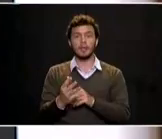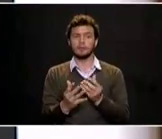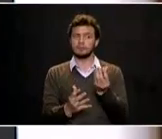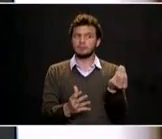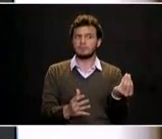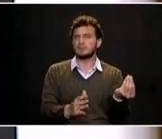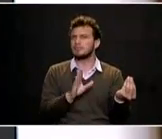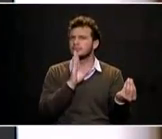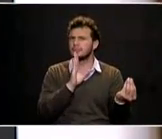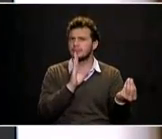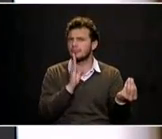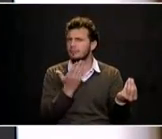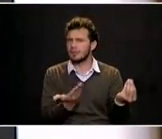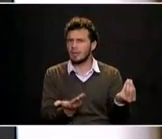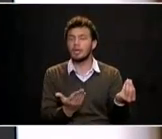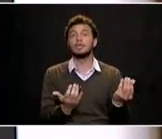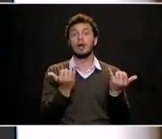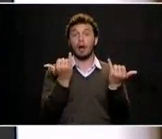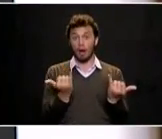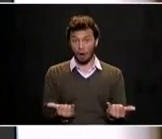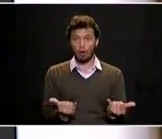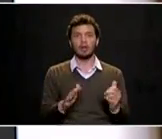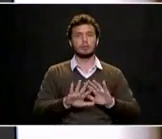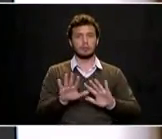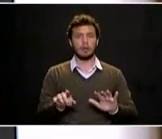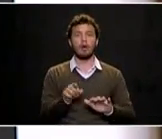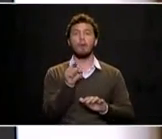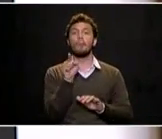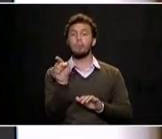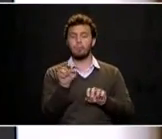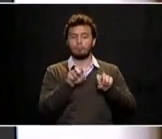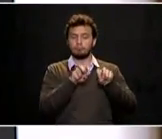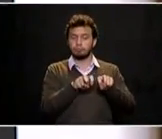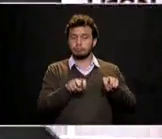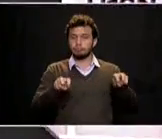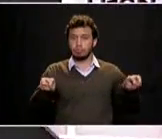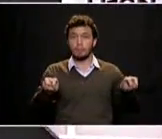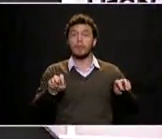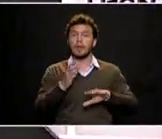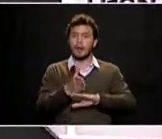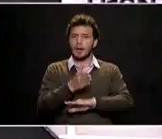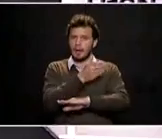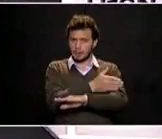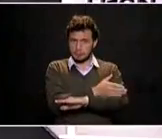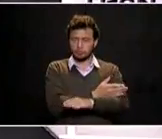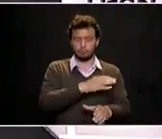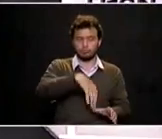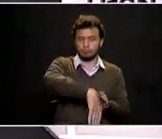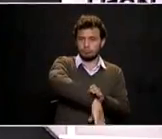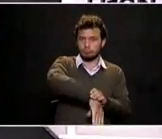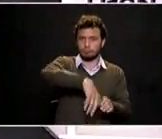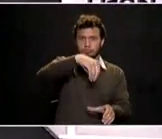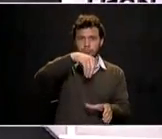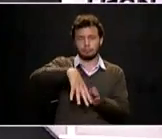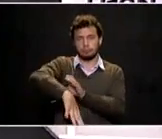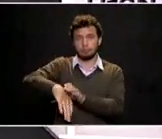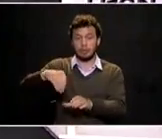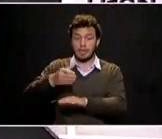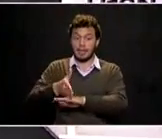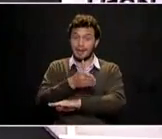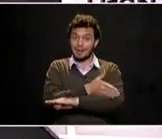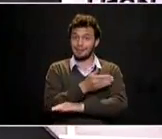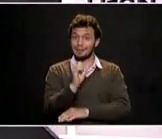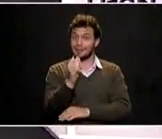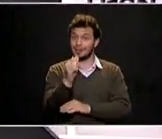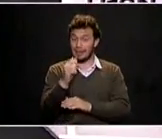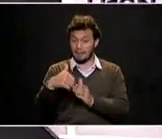Marcela? Esos cinco candidatos los tenemos ya ubicados. Esa ubicación fue gracias a un sorteo que hicimos 10 minutos antes